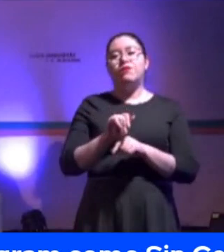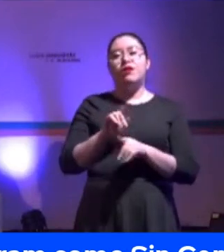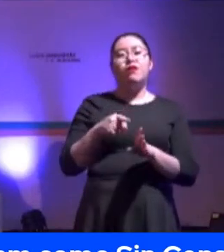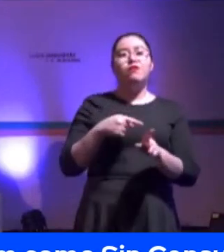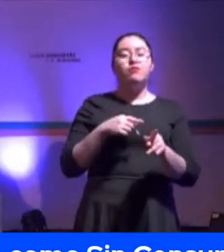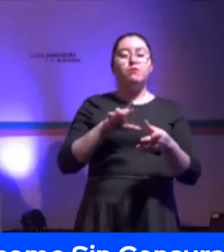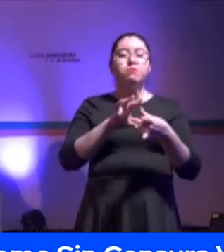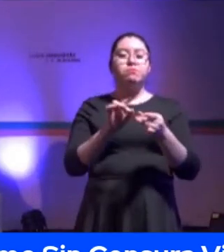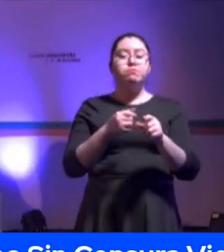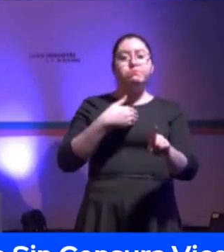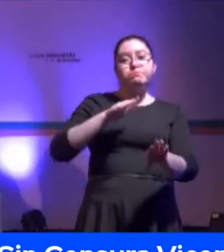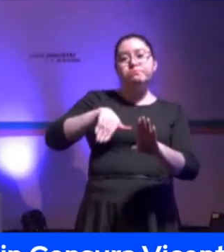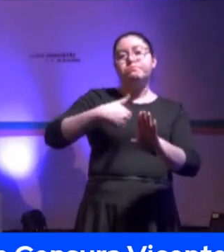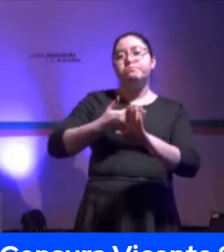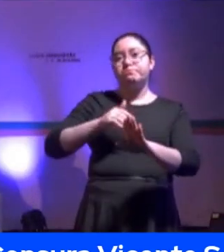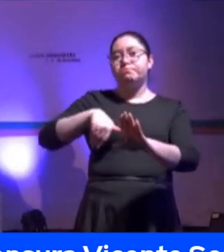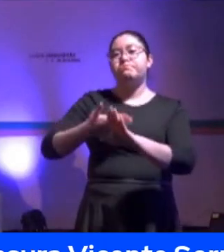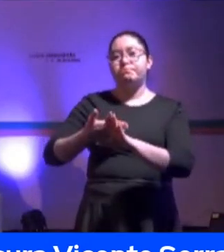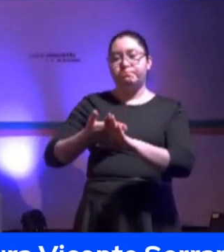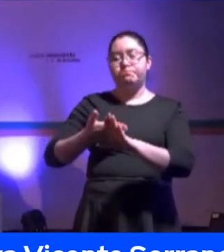narrativas,